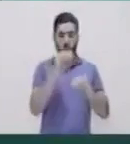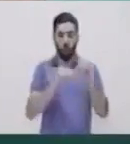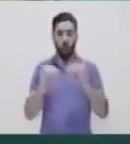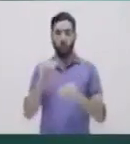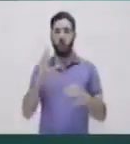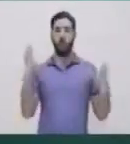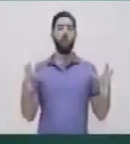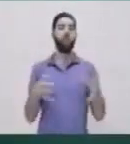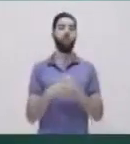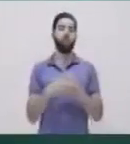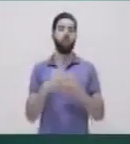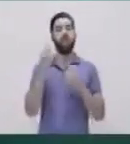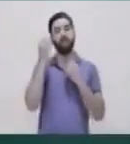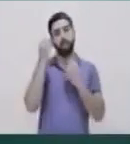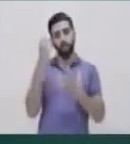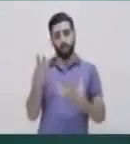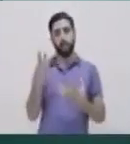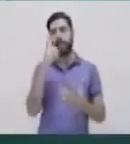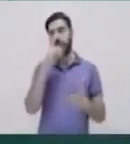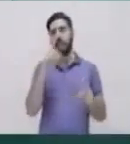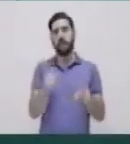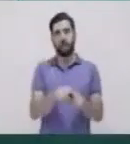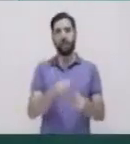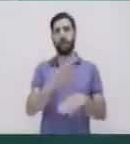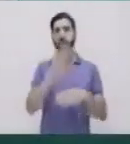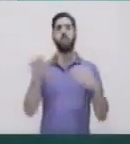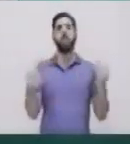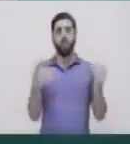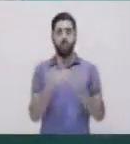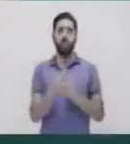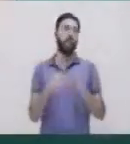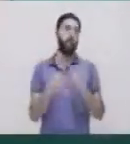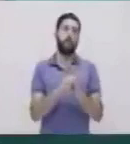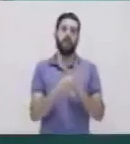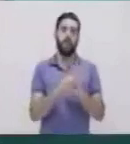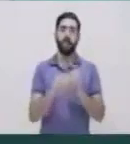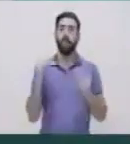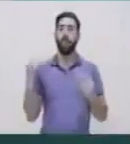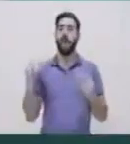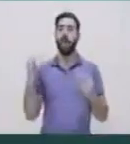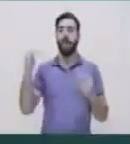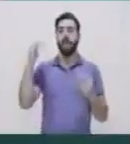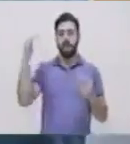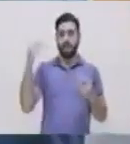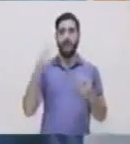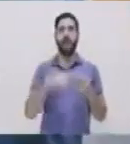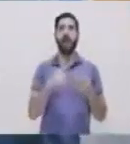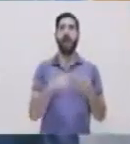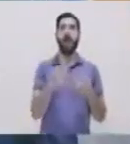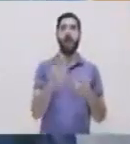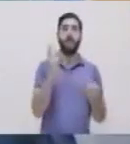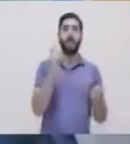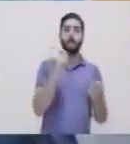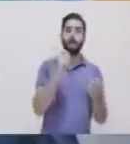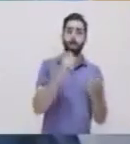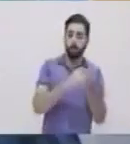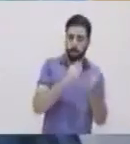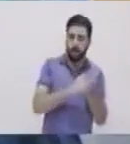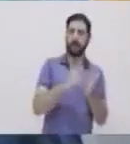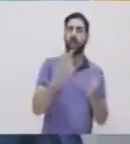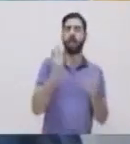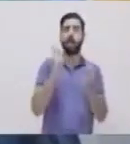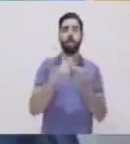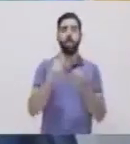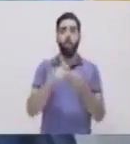cierto conjunto de datos, cierta serie de datos, por ejemplo las edades, las notas, si queremos decir pues cuál